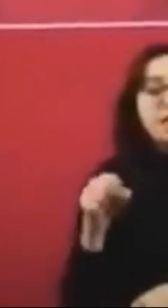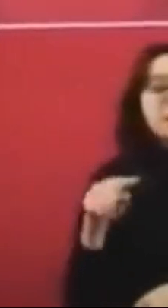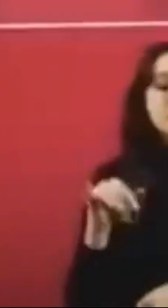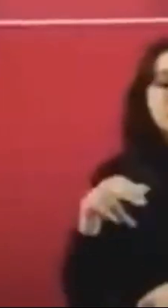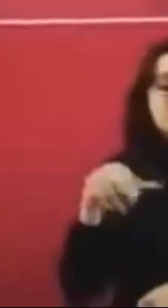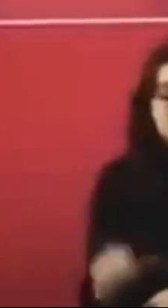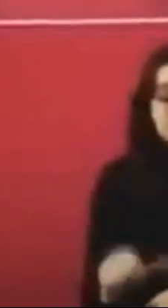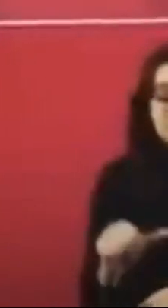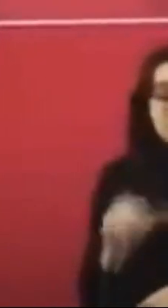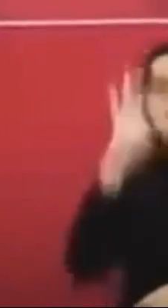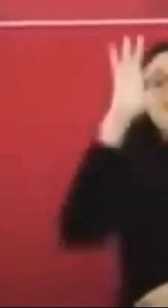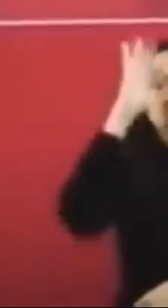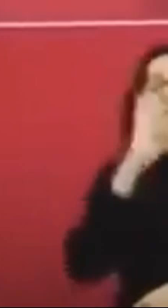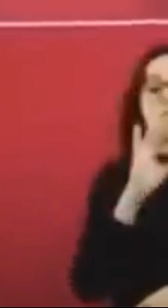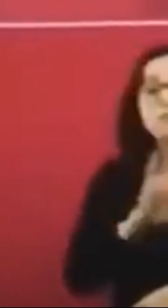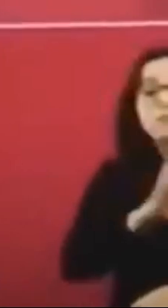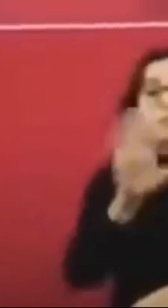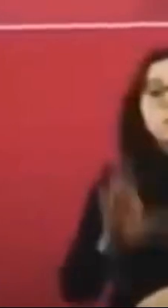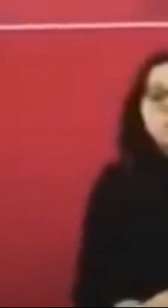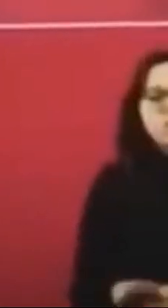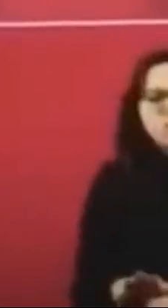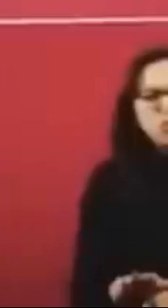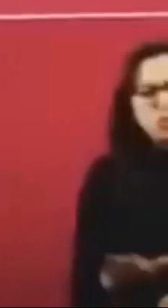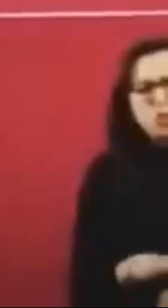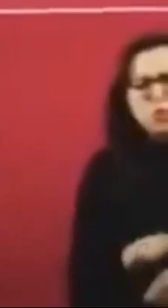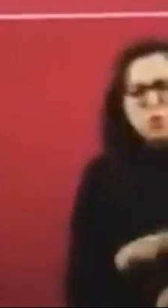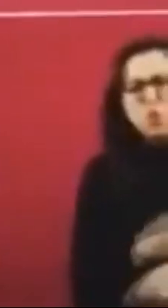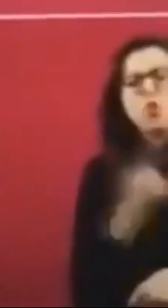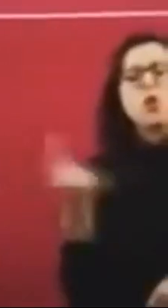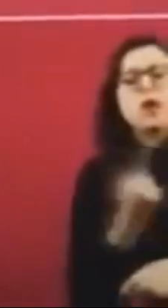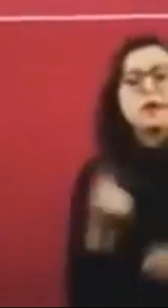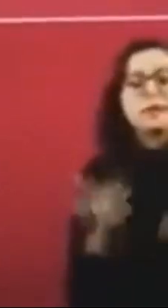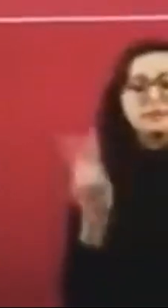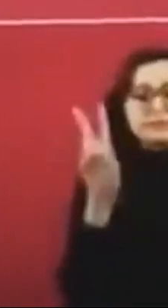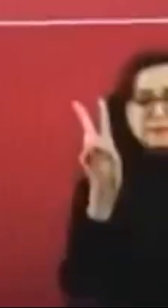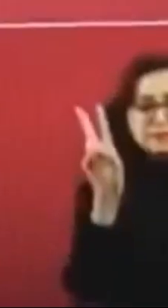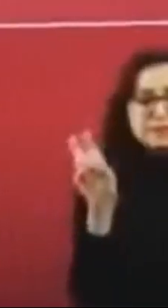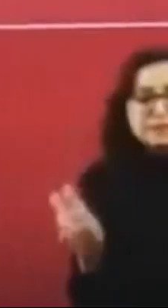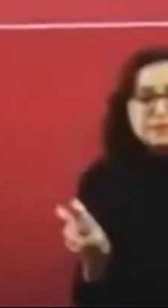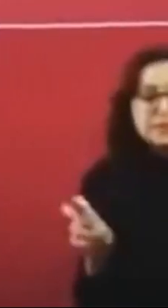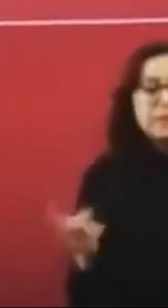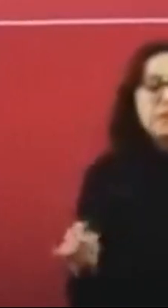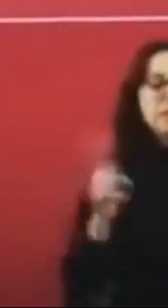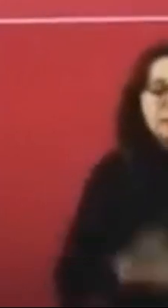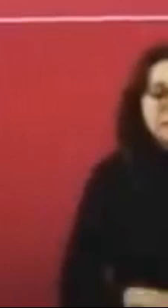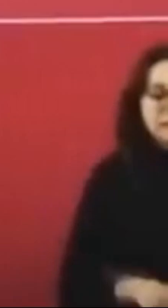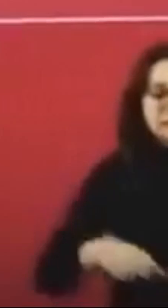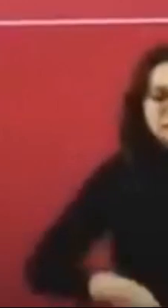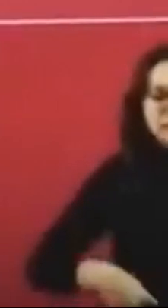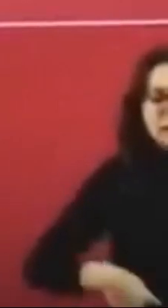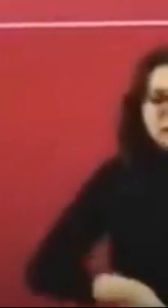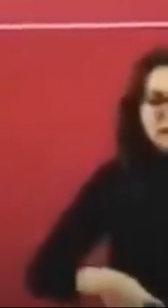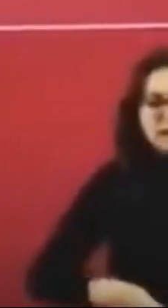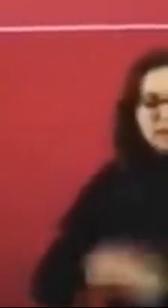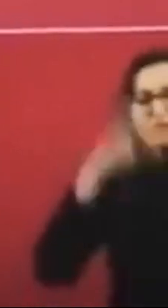por, y lo voy a citar textualmente, por las alteraciones tisulares y viscerales consecutivas